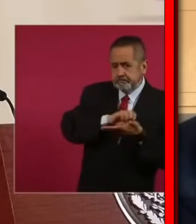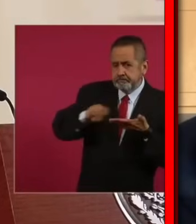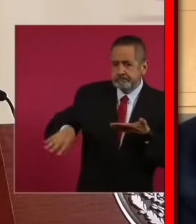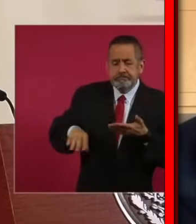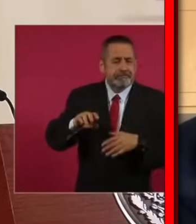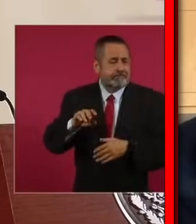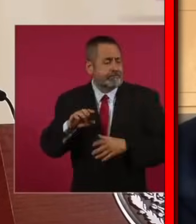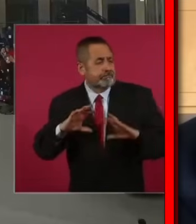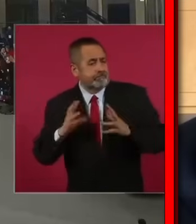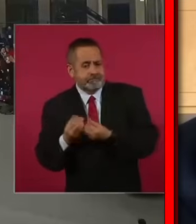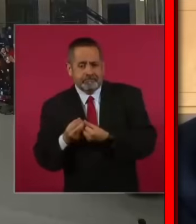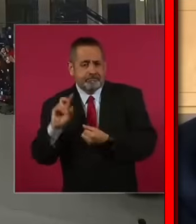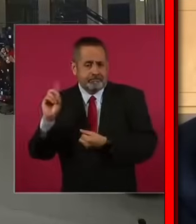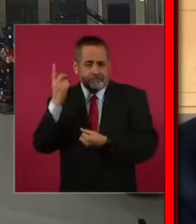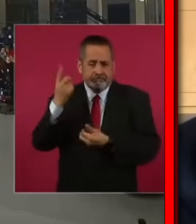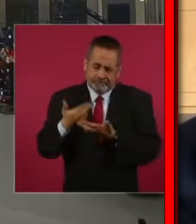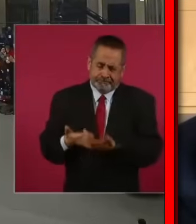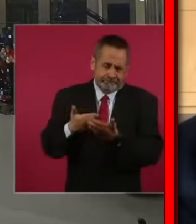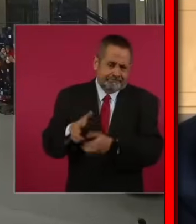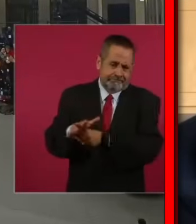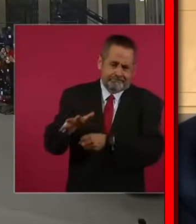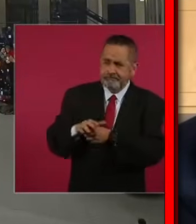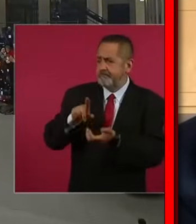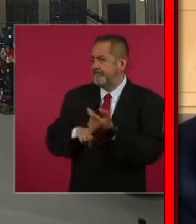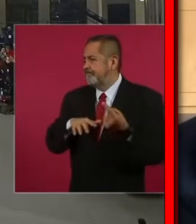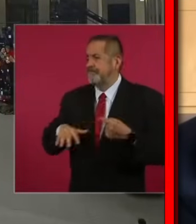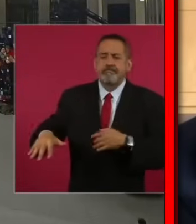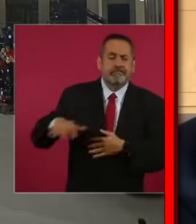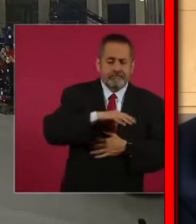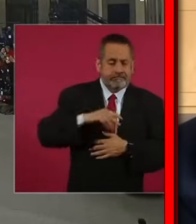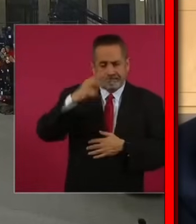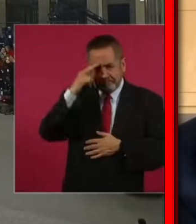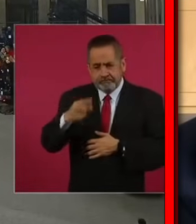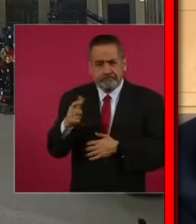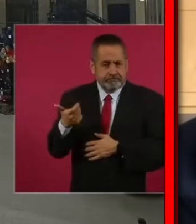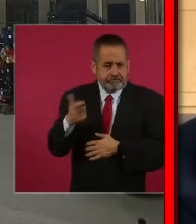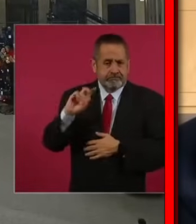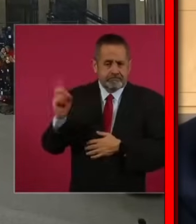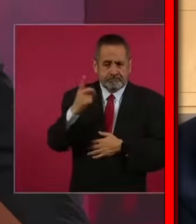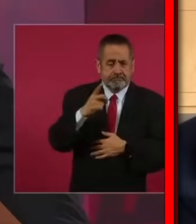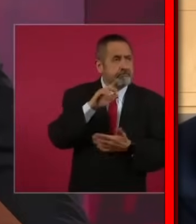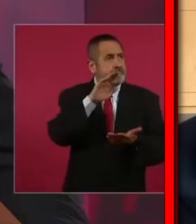remesas son la principal fuente de ingresos que tiene nuestro